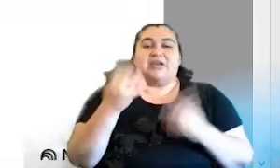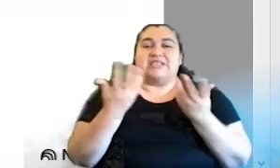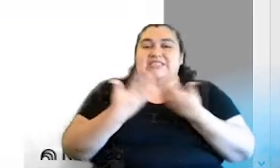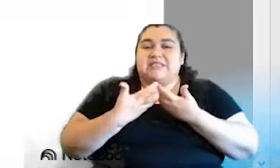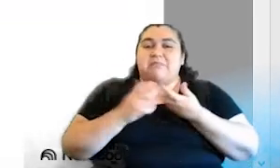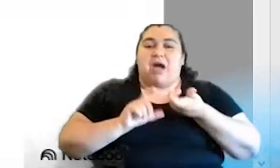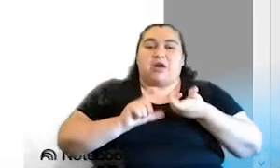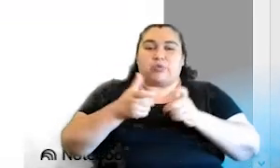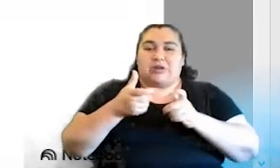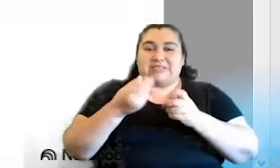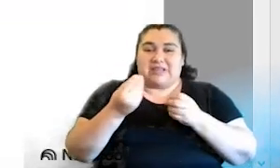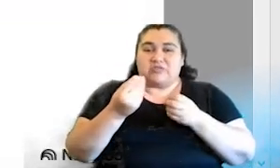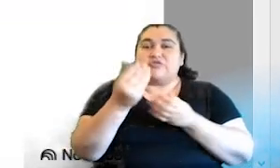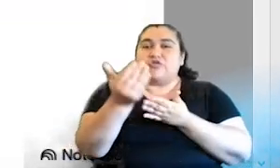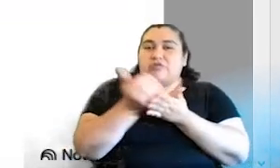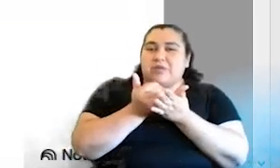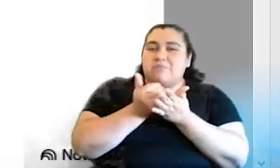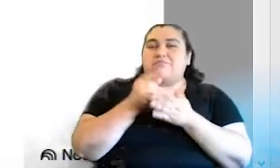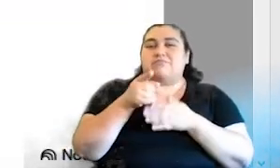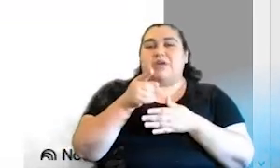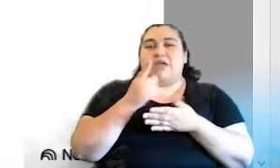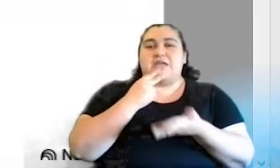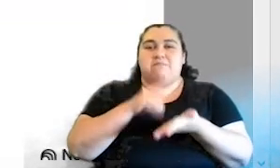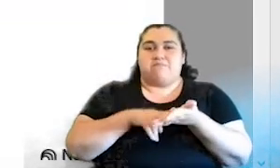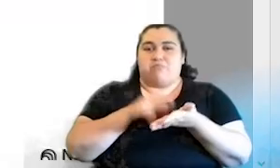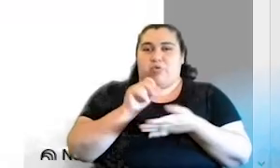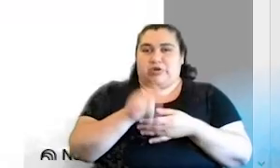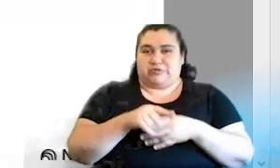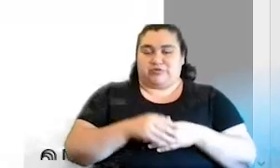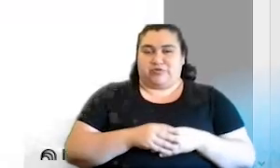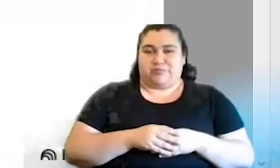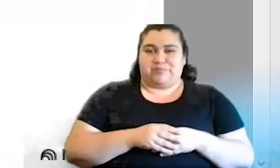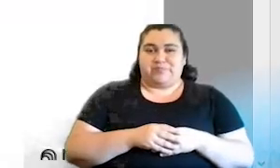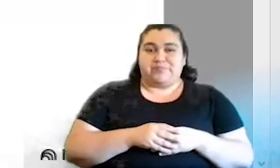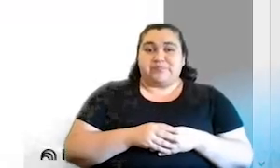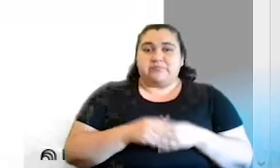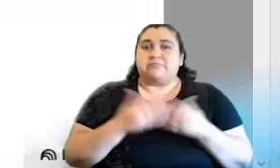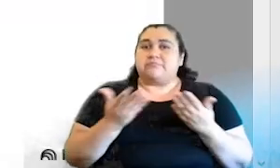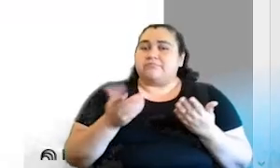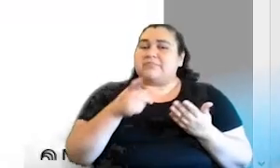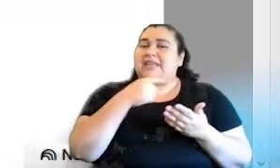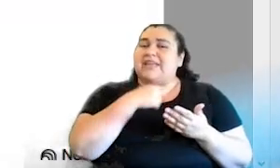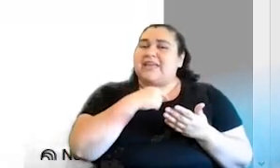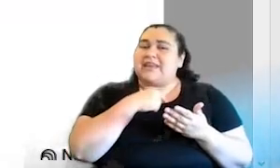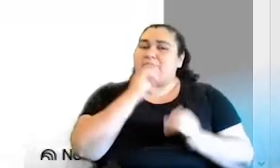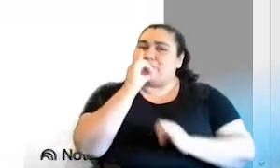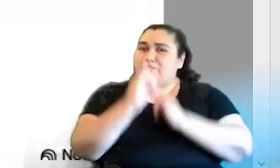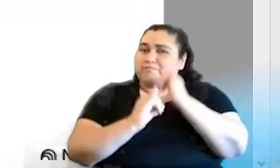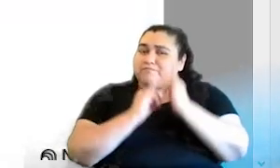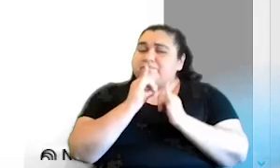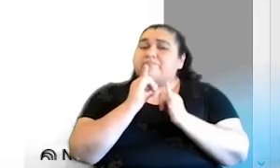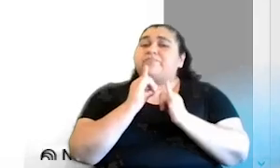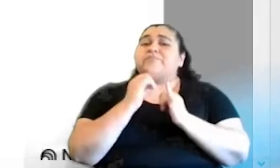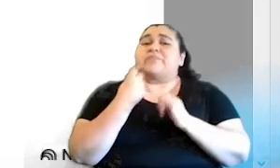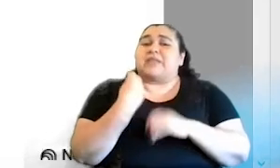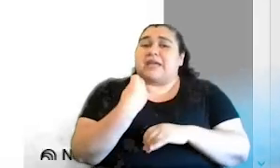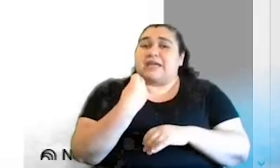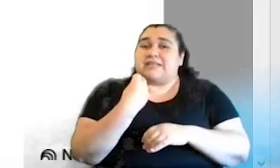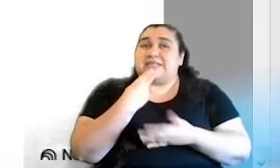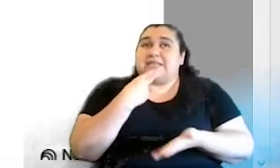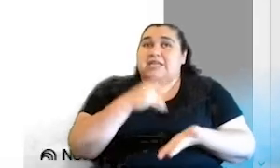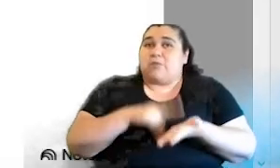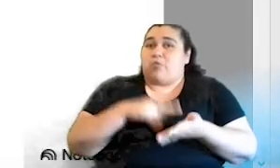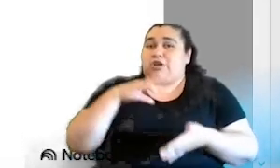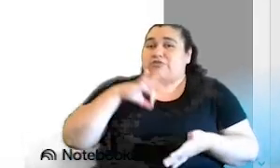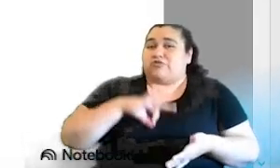Actualización de Deducciones en el impuesto a las ganancias. Pero antes de hablar del CIRADIG, hay que hablar del impuesto a las